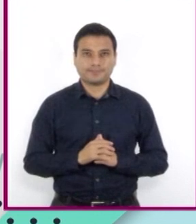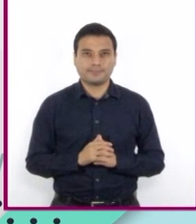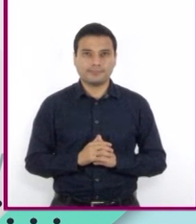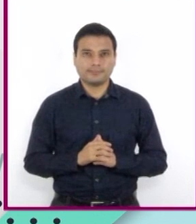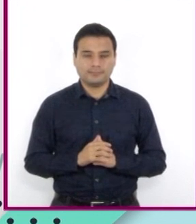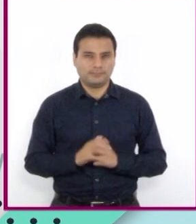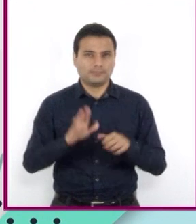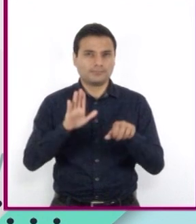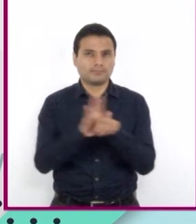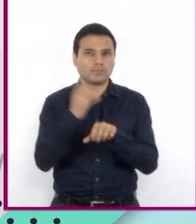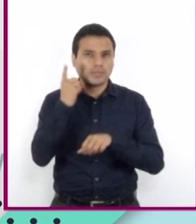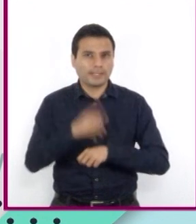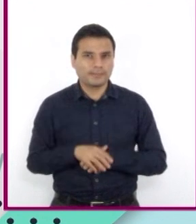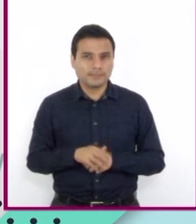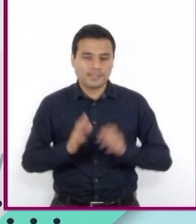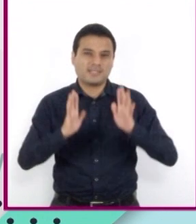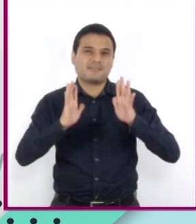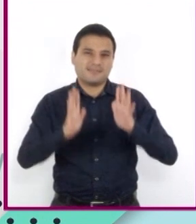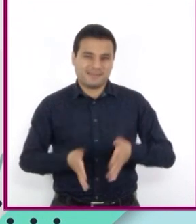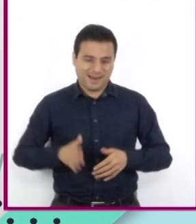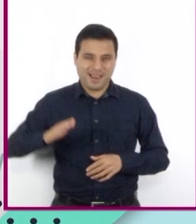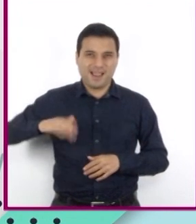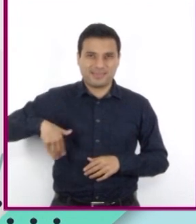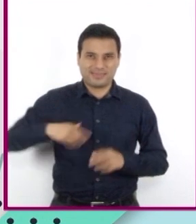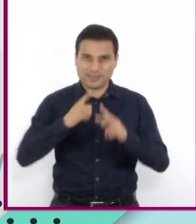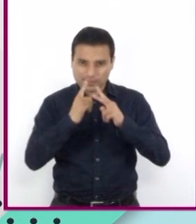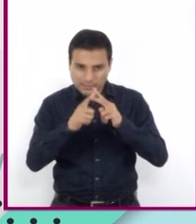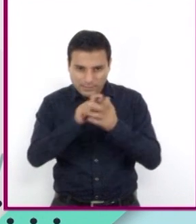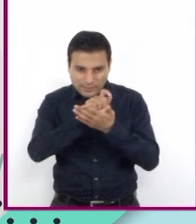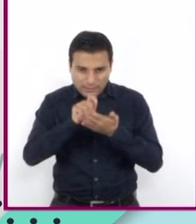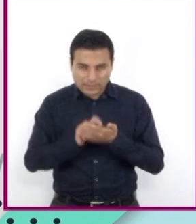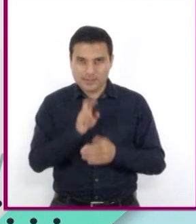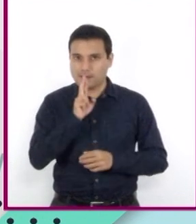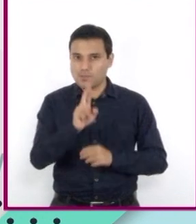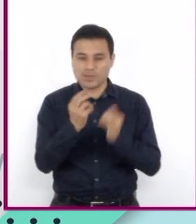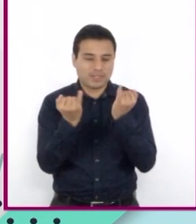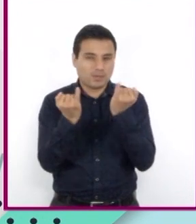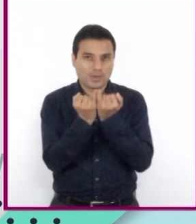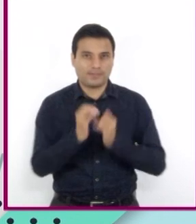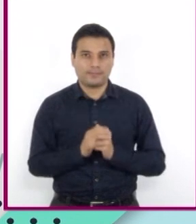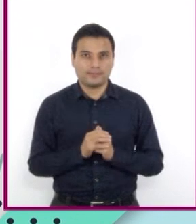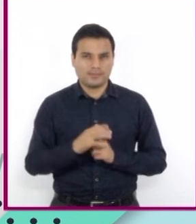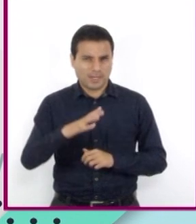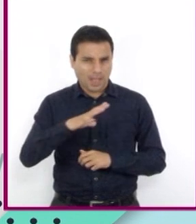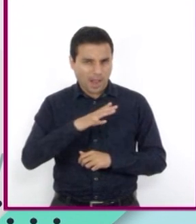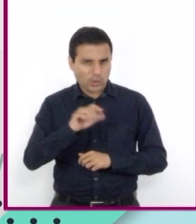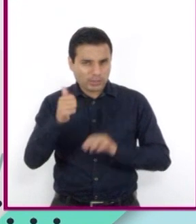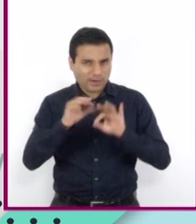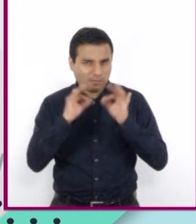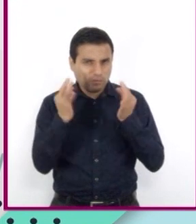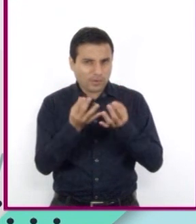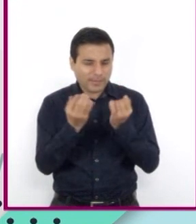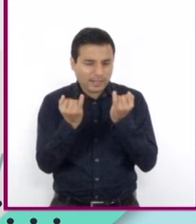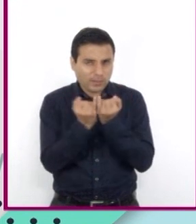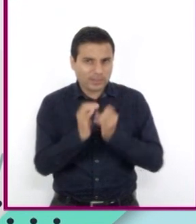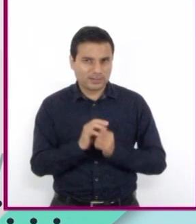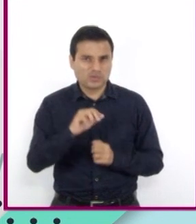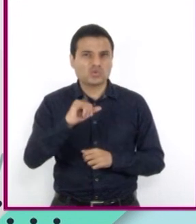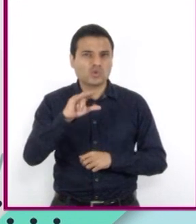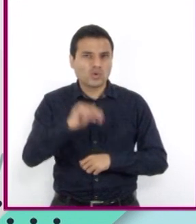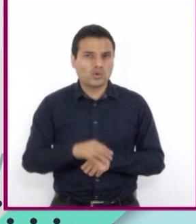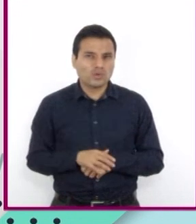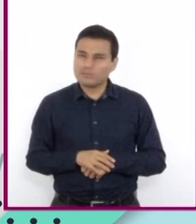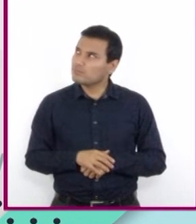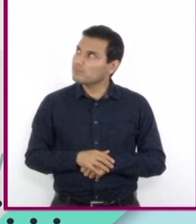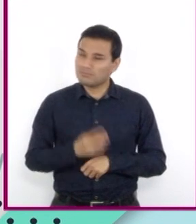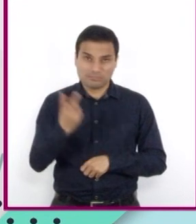porque determinamos los mismos términos de la sucesión. ¿Habrá otra forma de determinar que estas dos expresiones